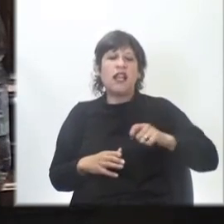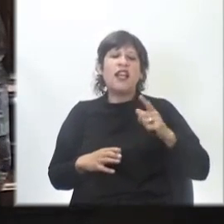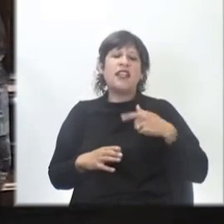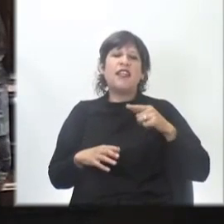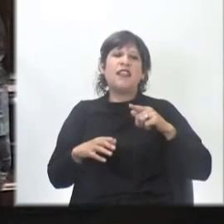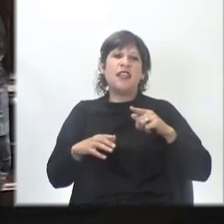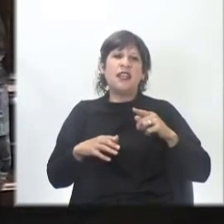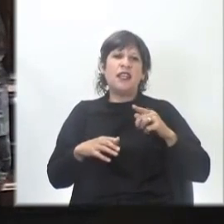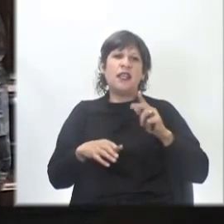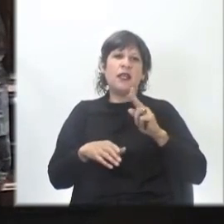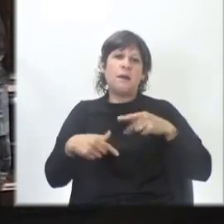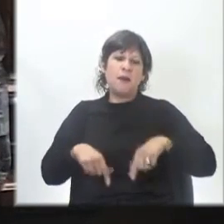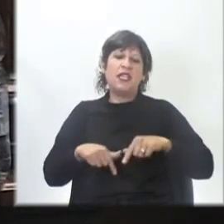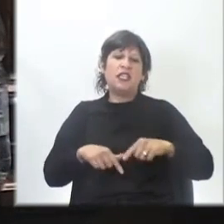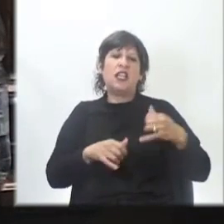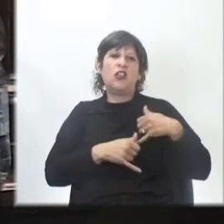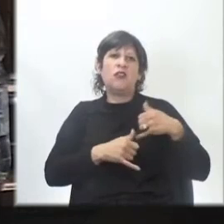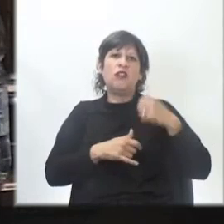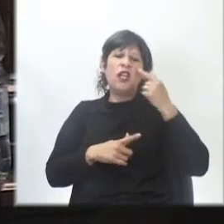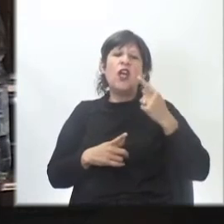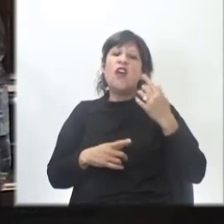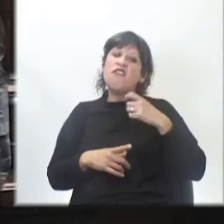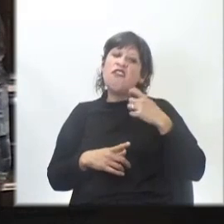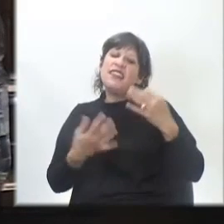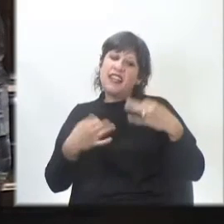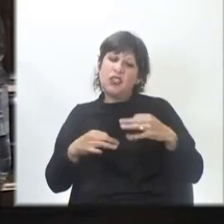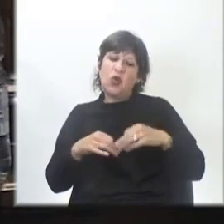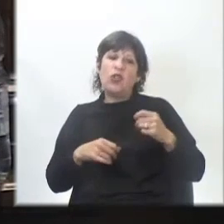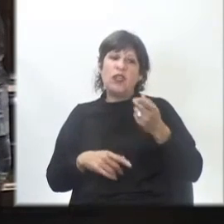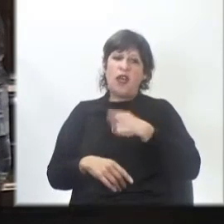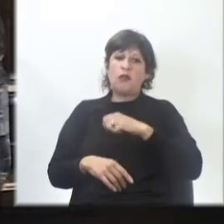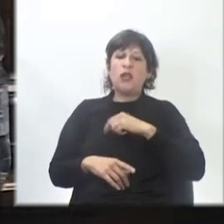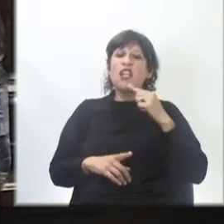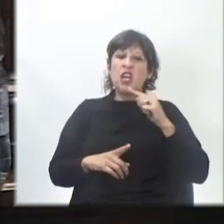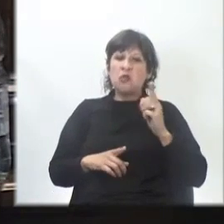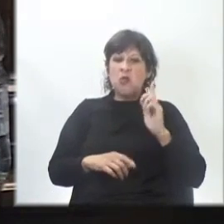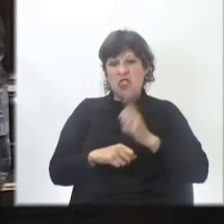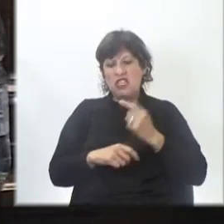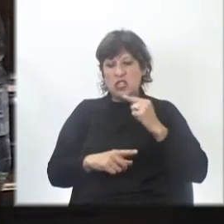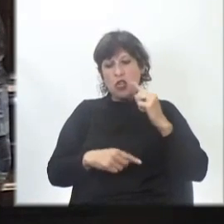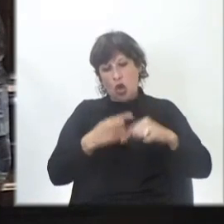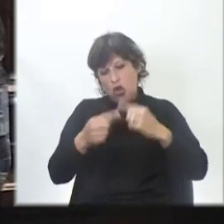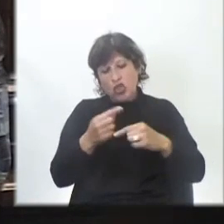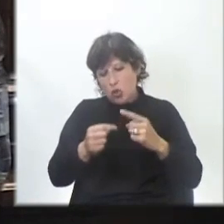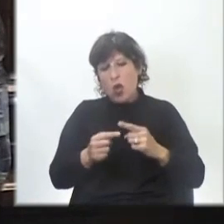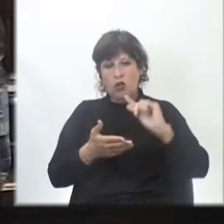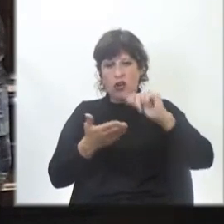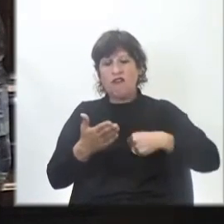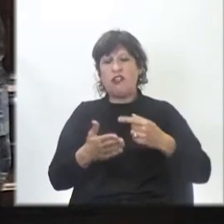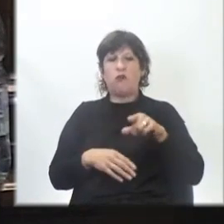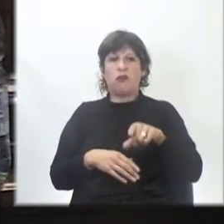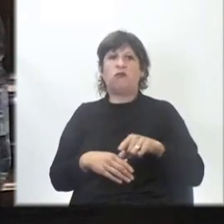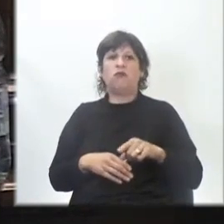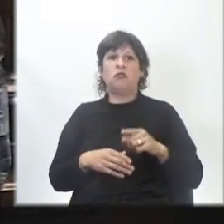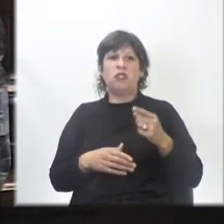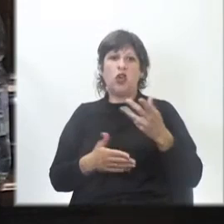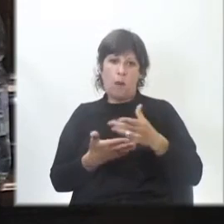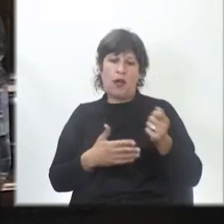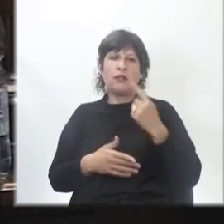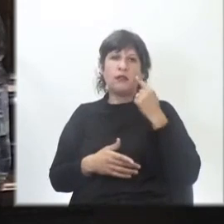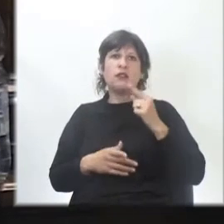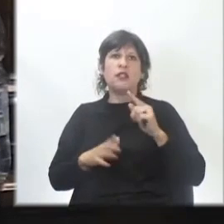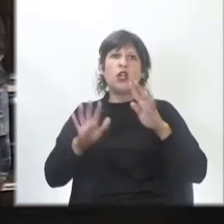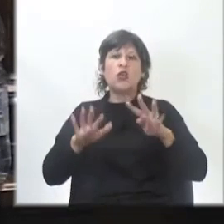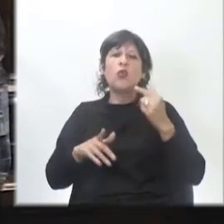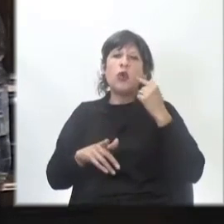Nacional en cuanto a la falta de garantía de los aviones por parte de España, se decidió proceder a la firma del contrato? 9. ¿Cuáles de